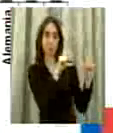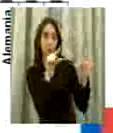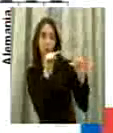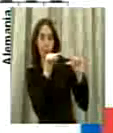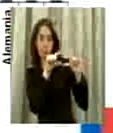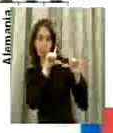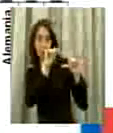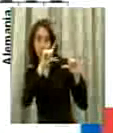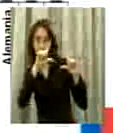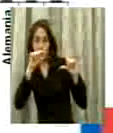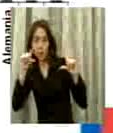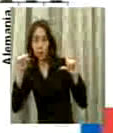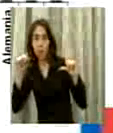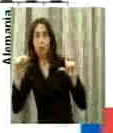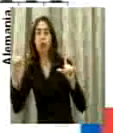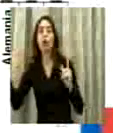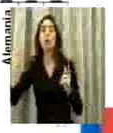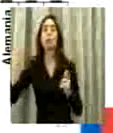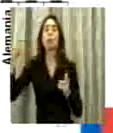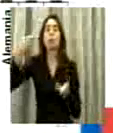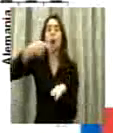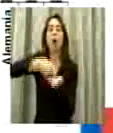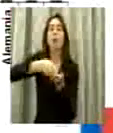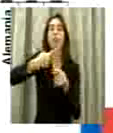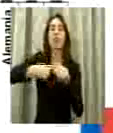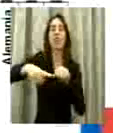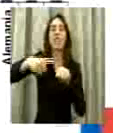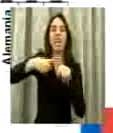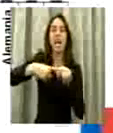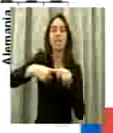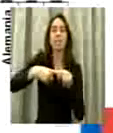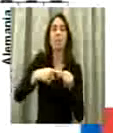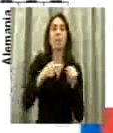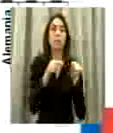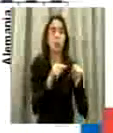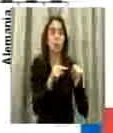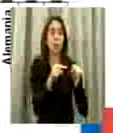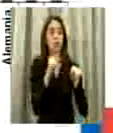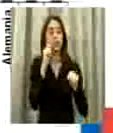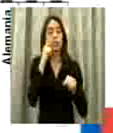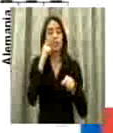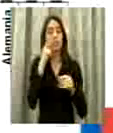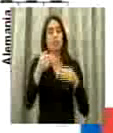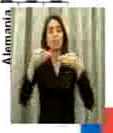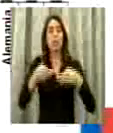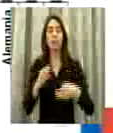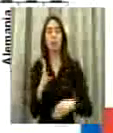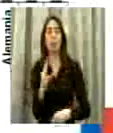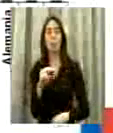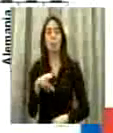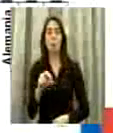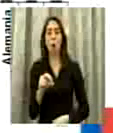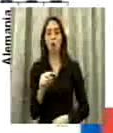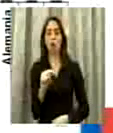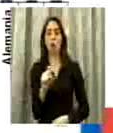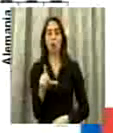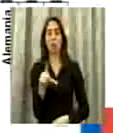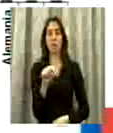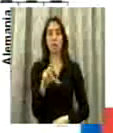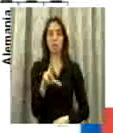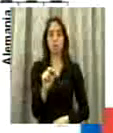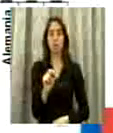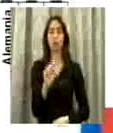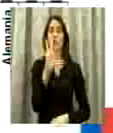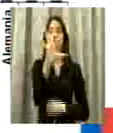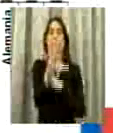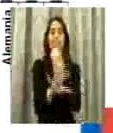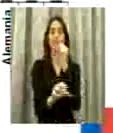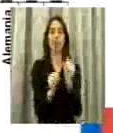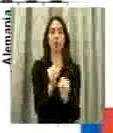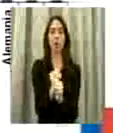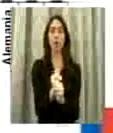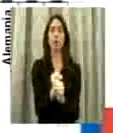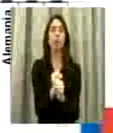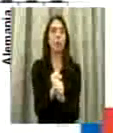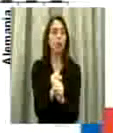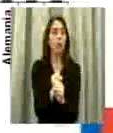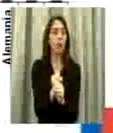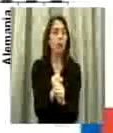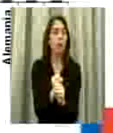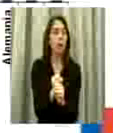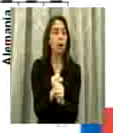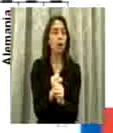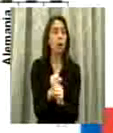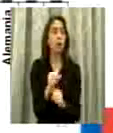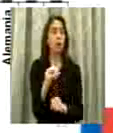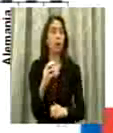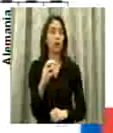las condiciones de acceso a financiamiento. Esto es lo que cuesta asegurar un bono del Tesoro a 5 años, un CD, son los CDs